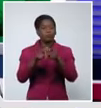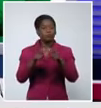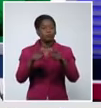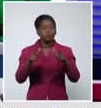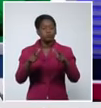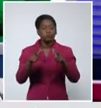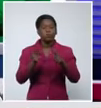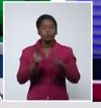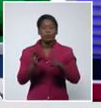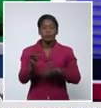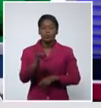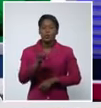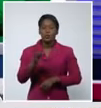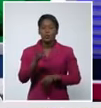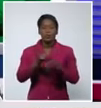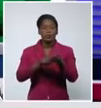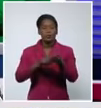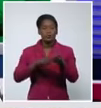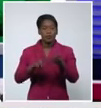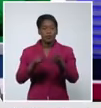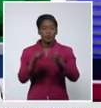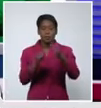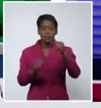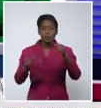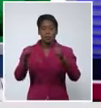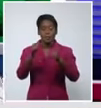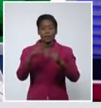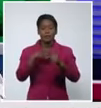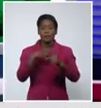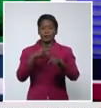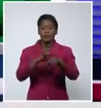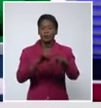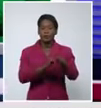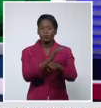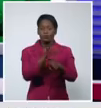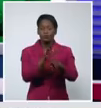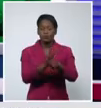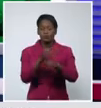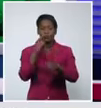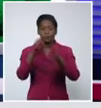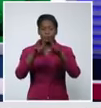son las provincias con tasas más elevadas de nuestro país.